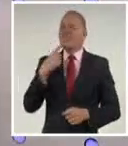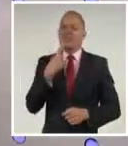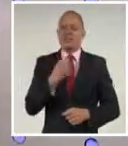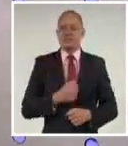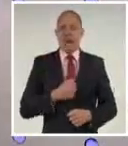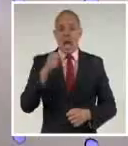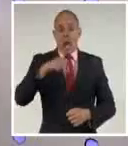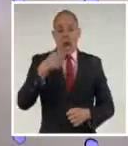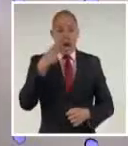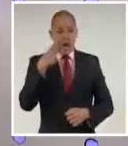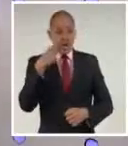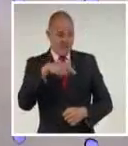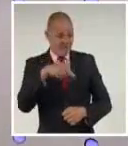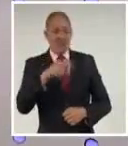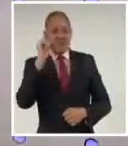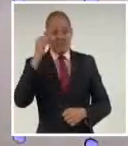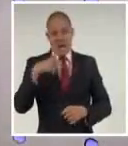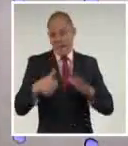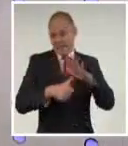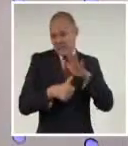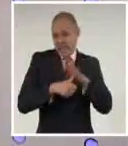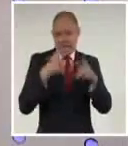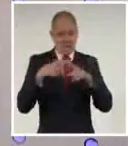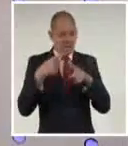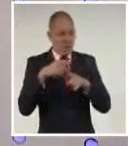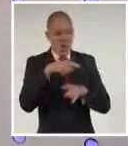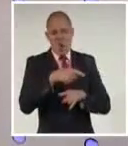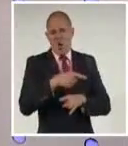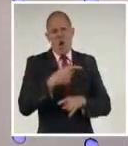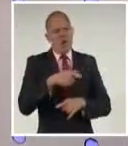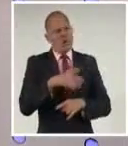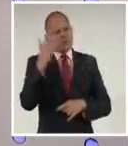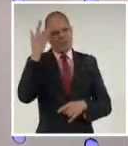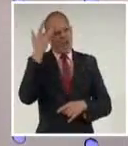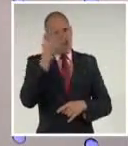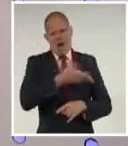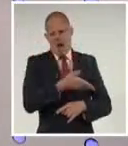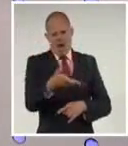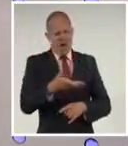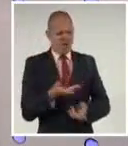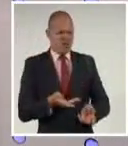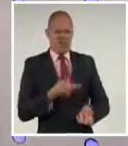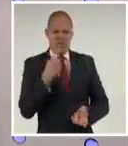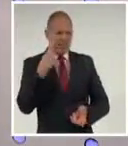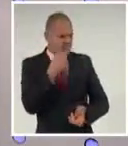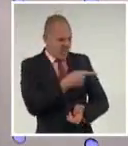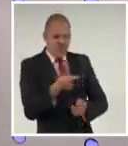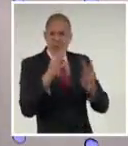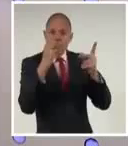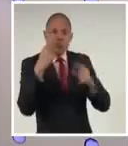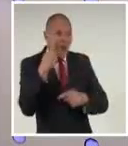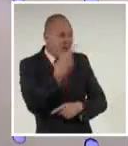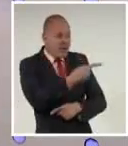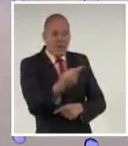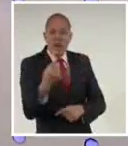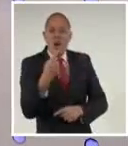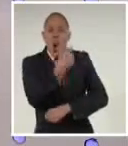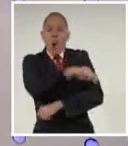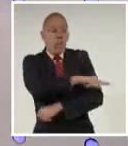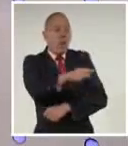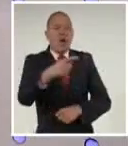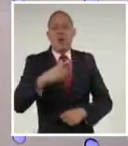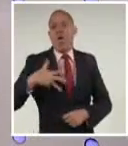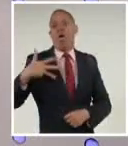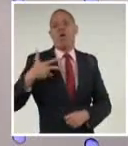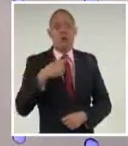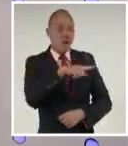tienen sentido común y escuchan razón, se les ha de exponer como a una enceguecedora luz a la realidad de un sistema de